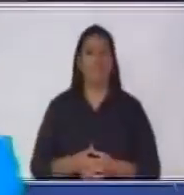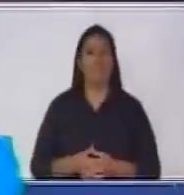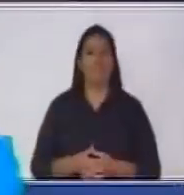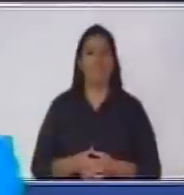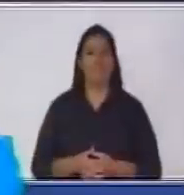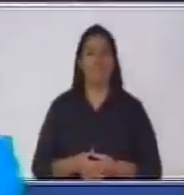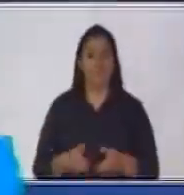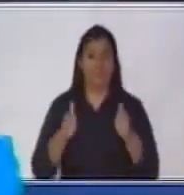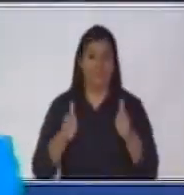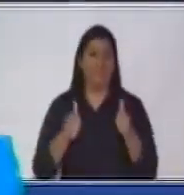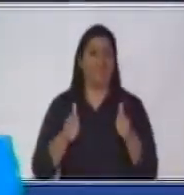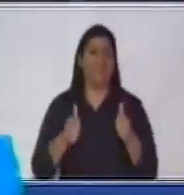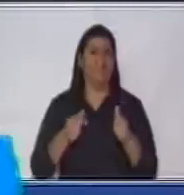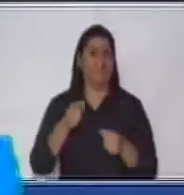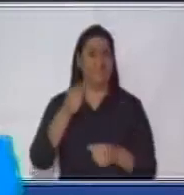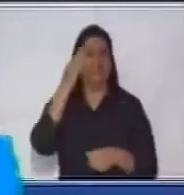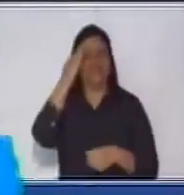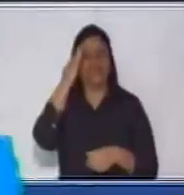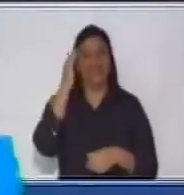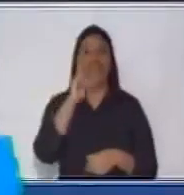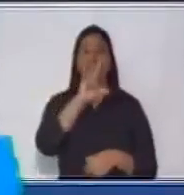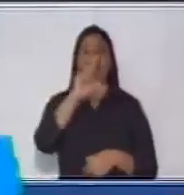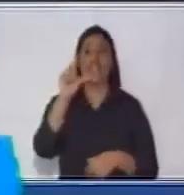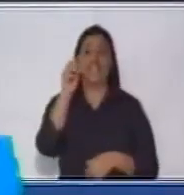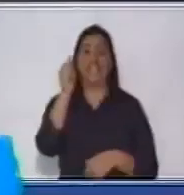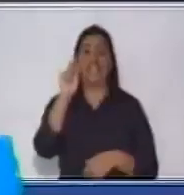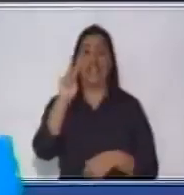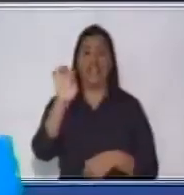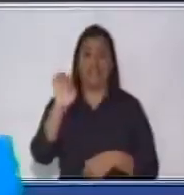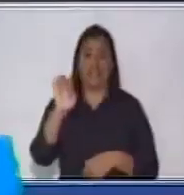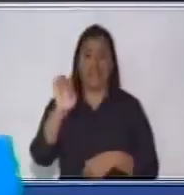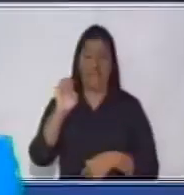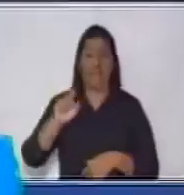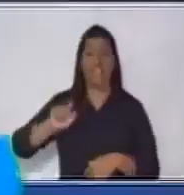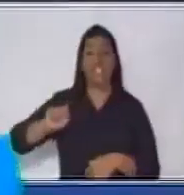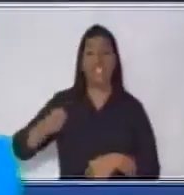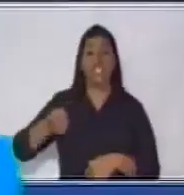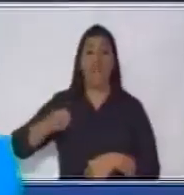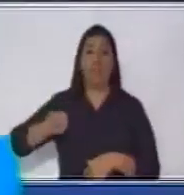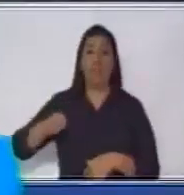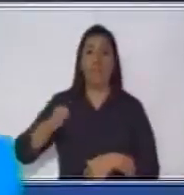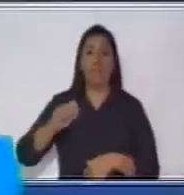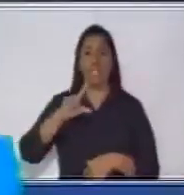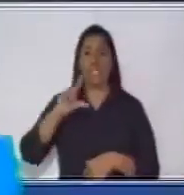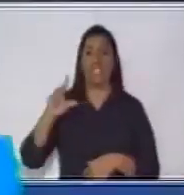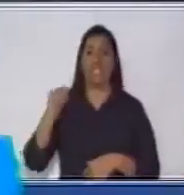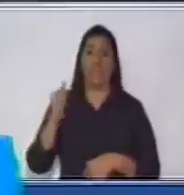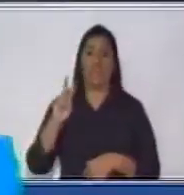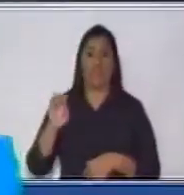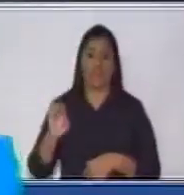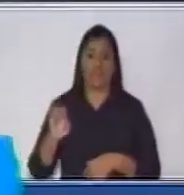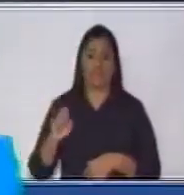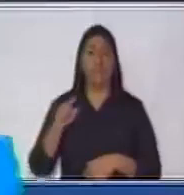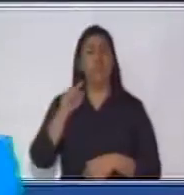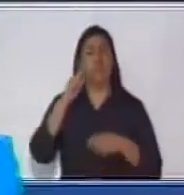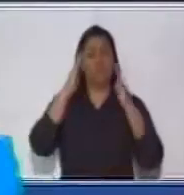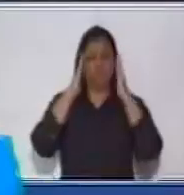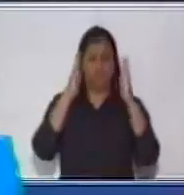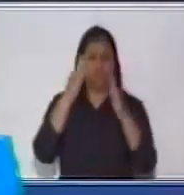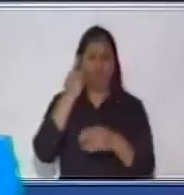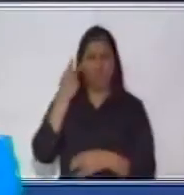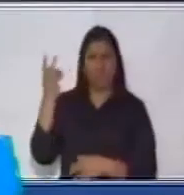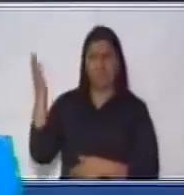Muy bien. Una llave. Ahora quiero que prestes atención acá.